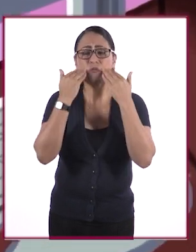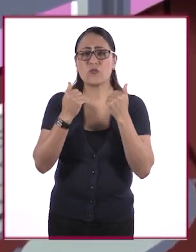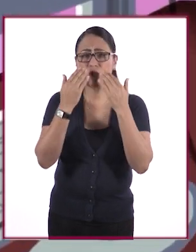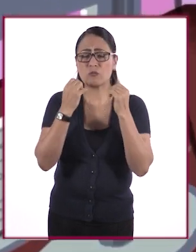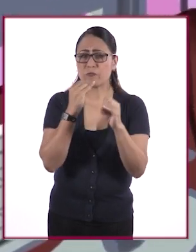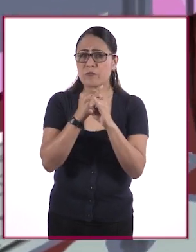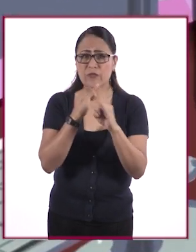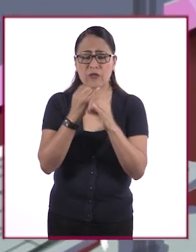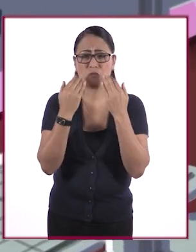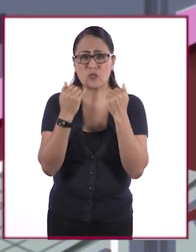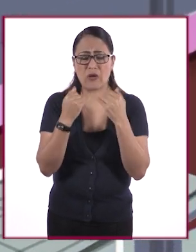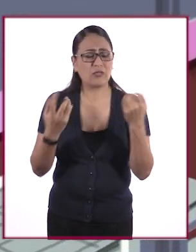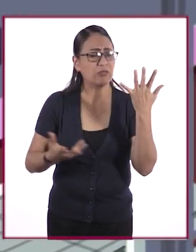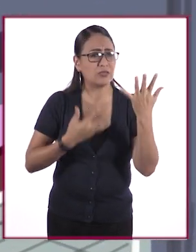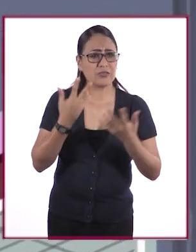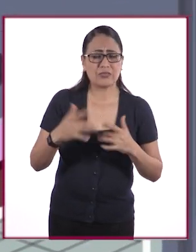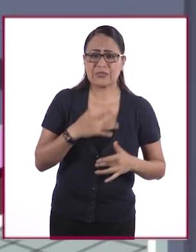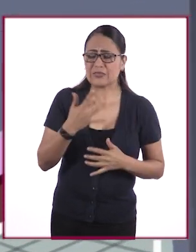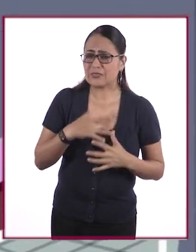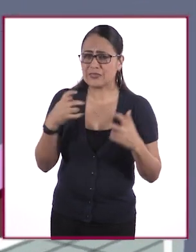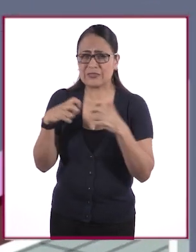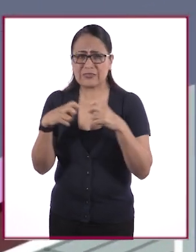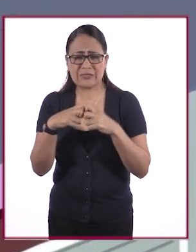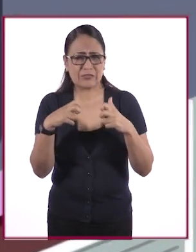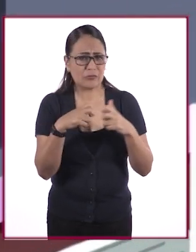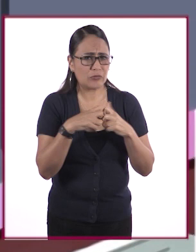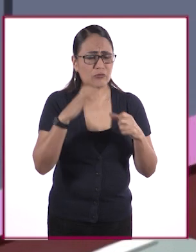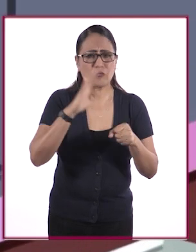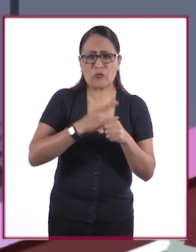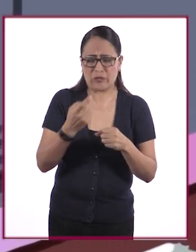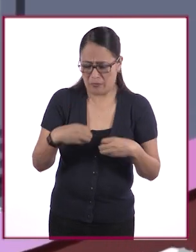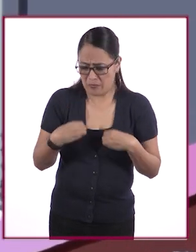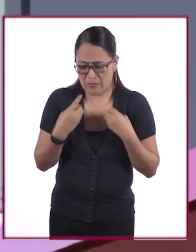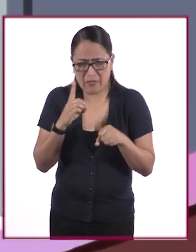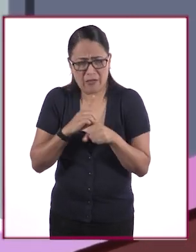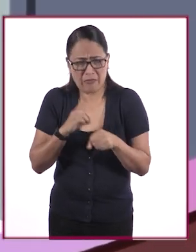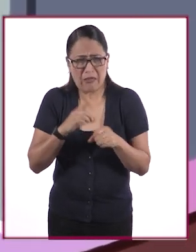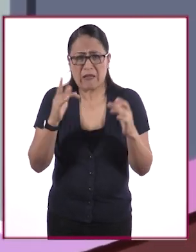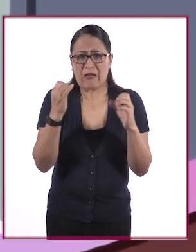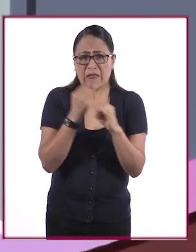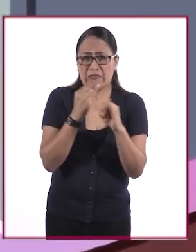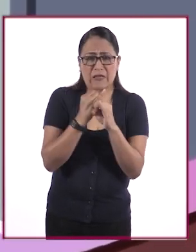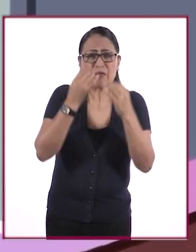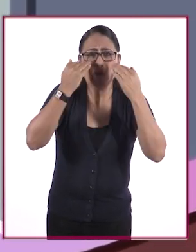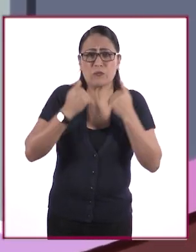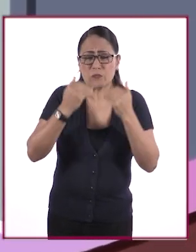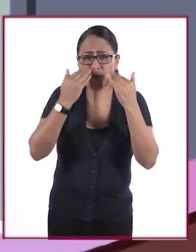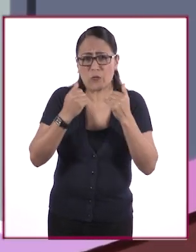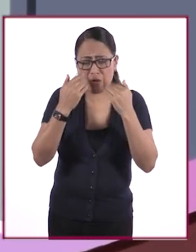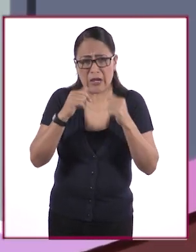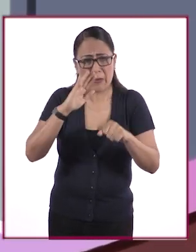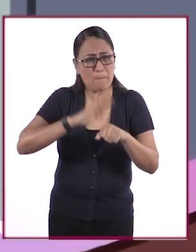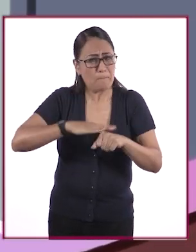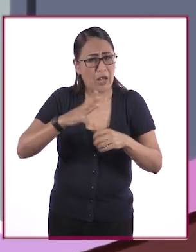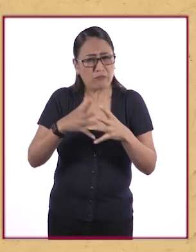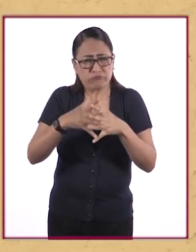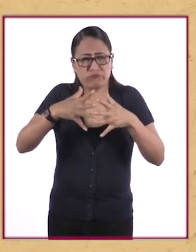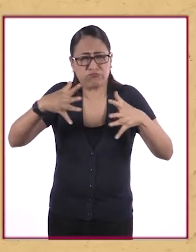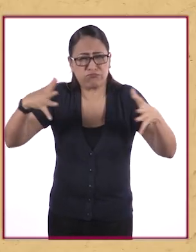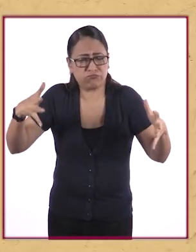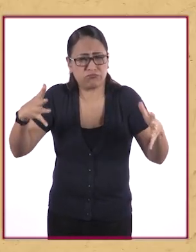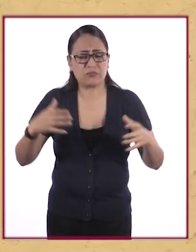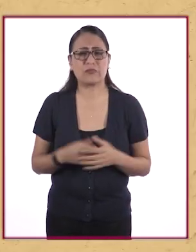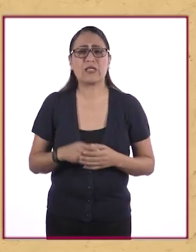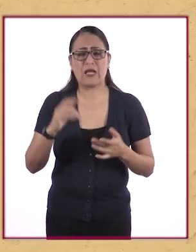nos invade la desesperación, porque no podemos concebir nuestra vida diaria sin esta fuente de consulta, la más grande que existe.